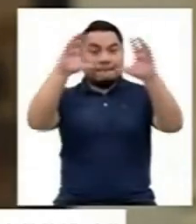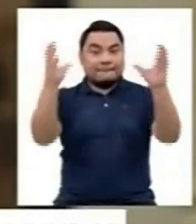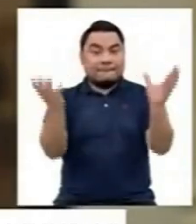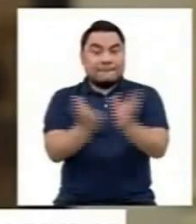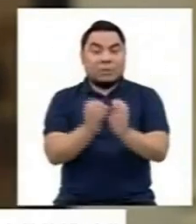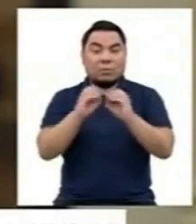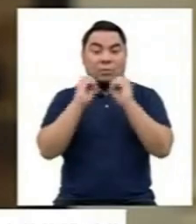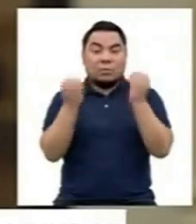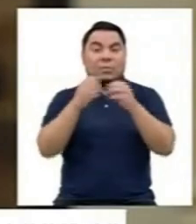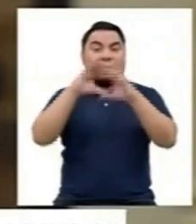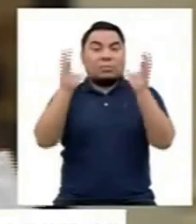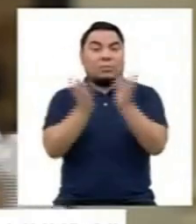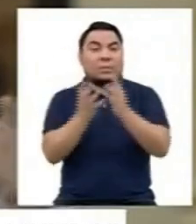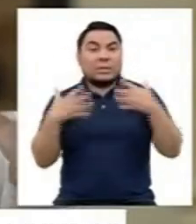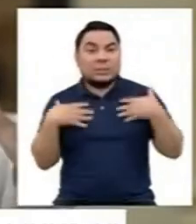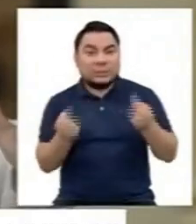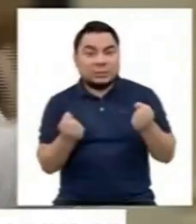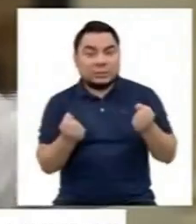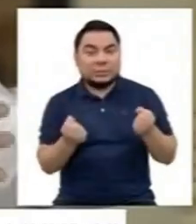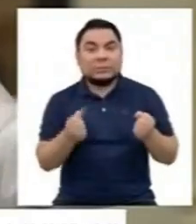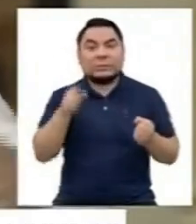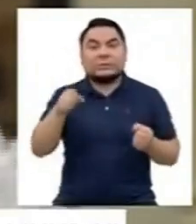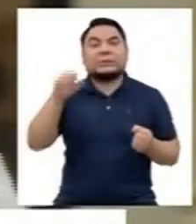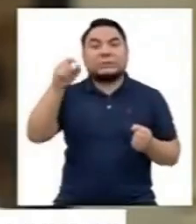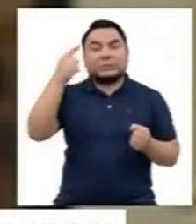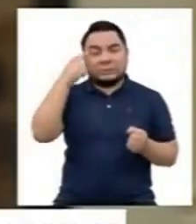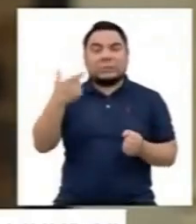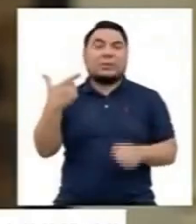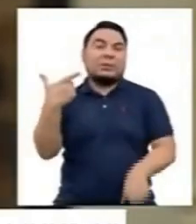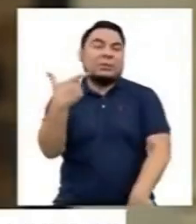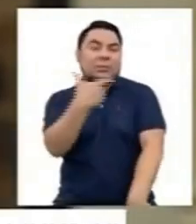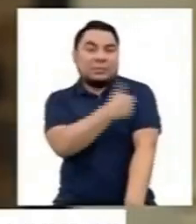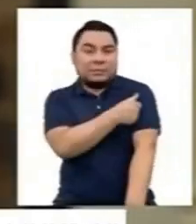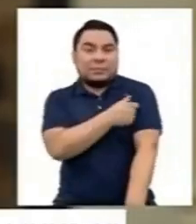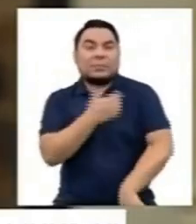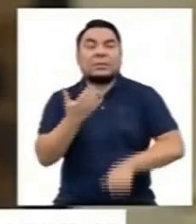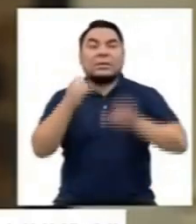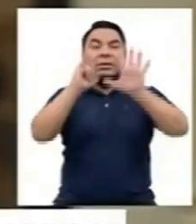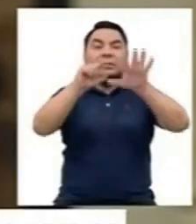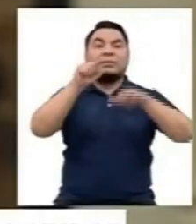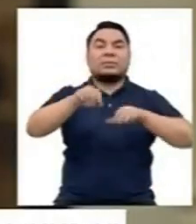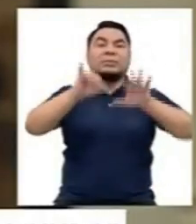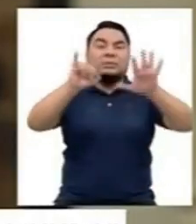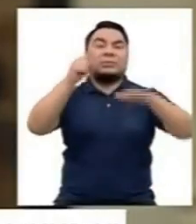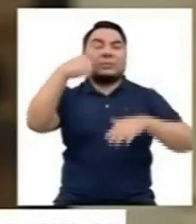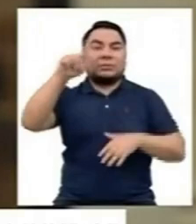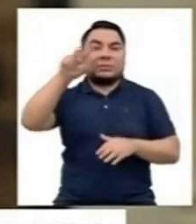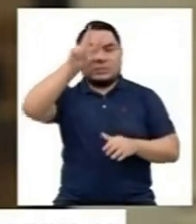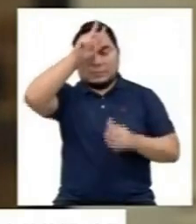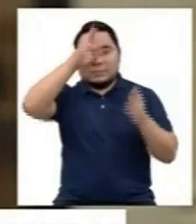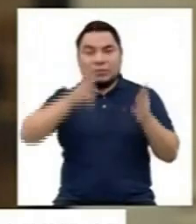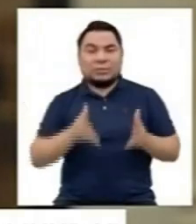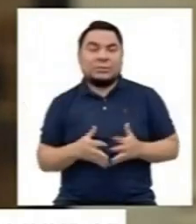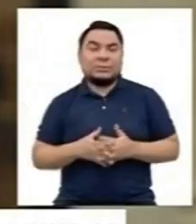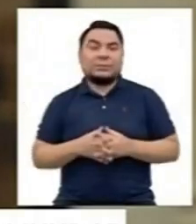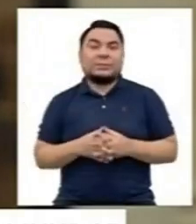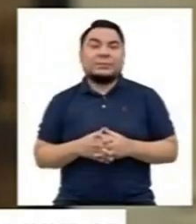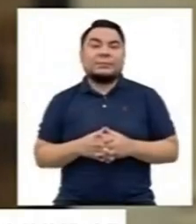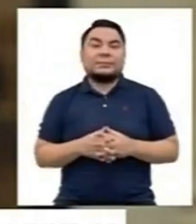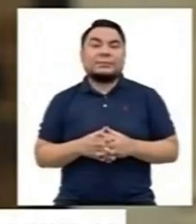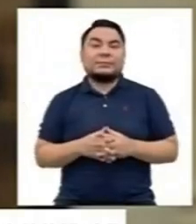pruebas clínicas, la vacuna Sputnik V, Sputnik 5 para algunos, contra el COVID-19, y más de 40.000 personas participan en este periodo,